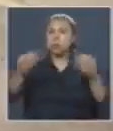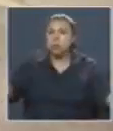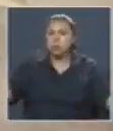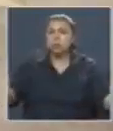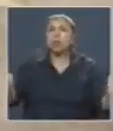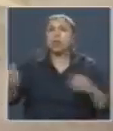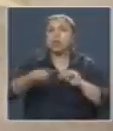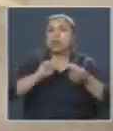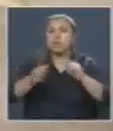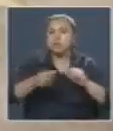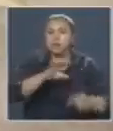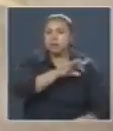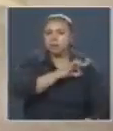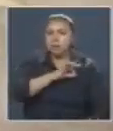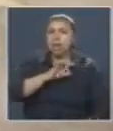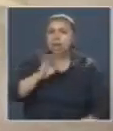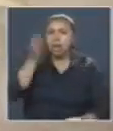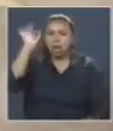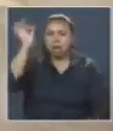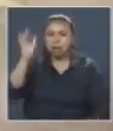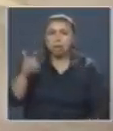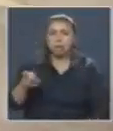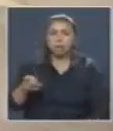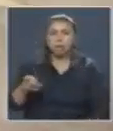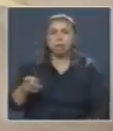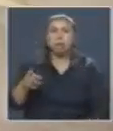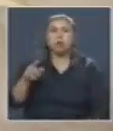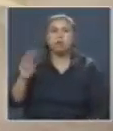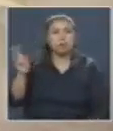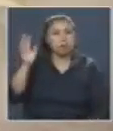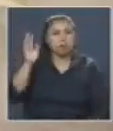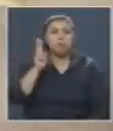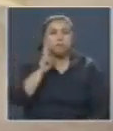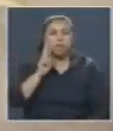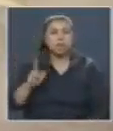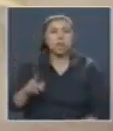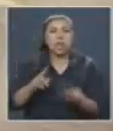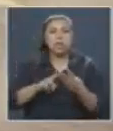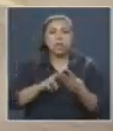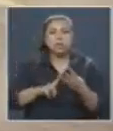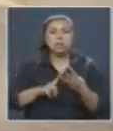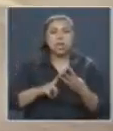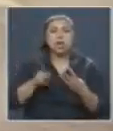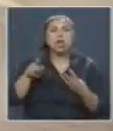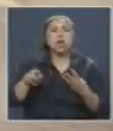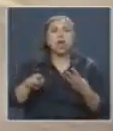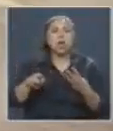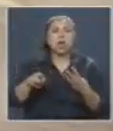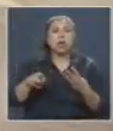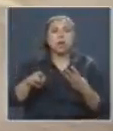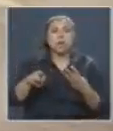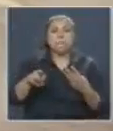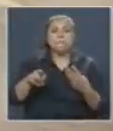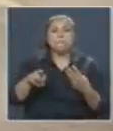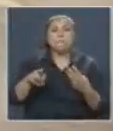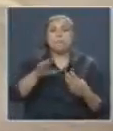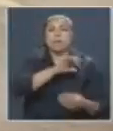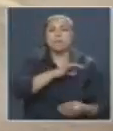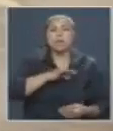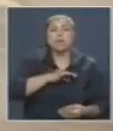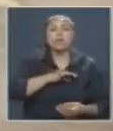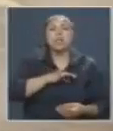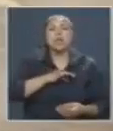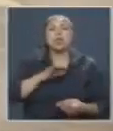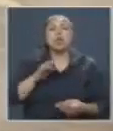es decir ni siquiera manifiestan su postura 3º y nobleza obliga reconocer algo el ministerio aceptó